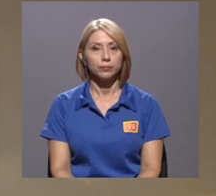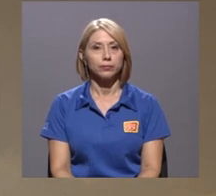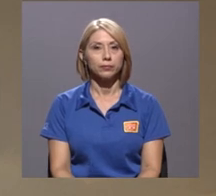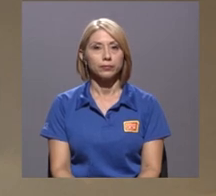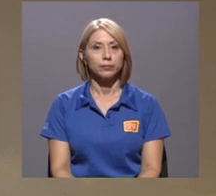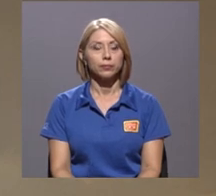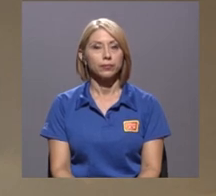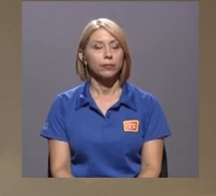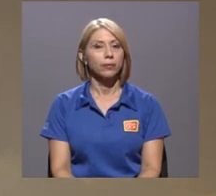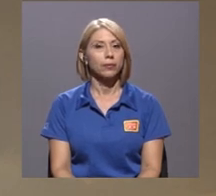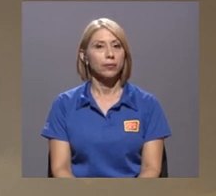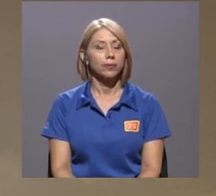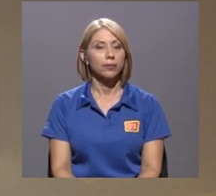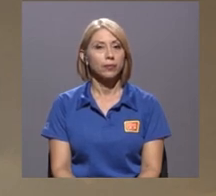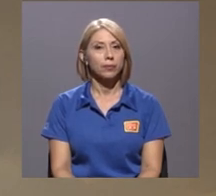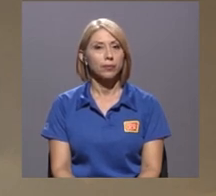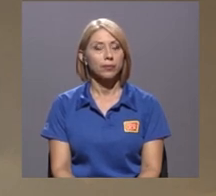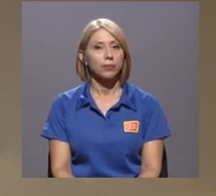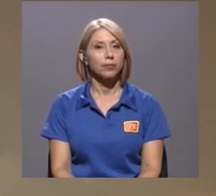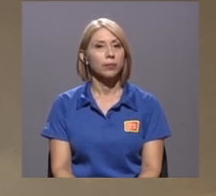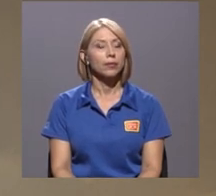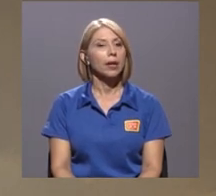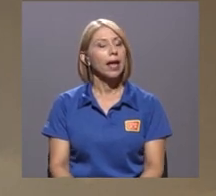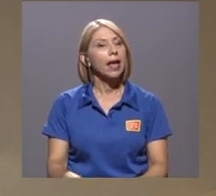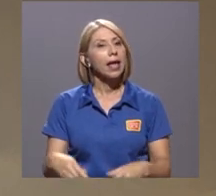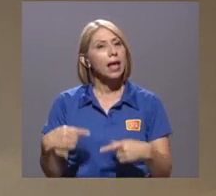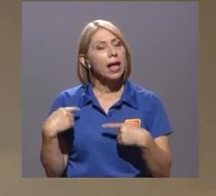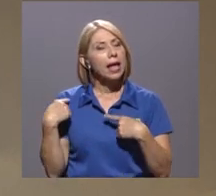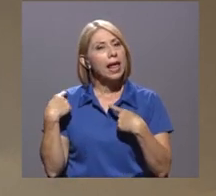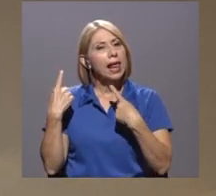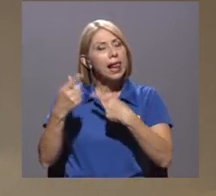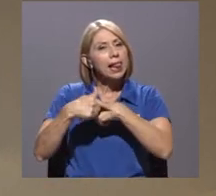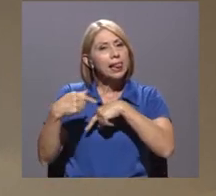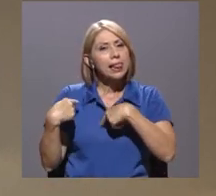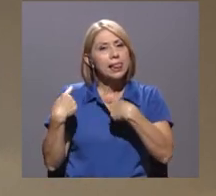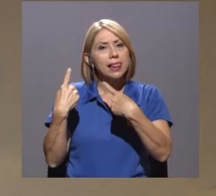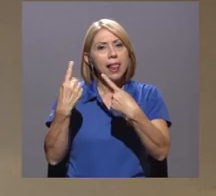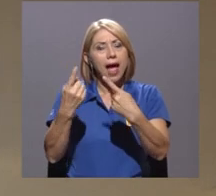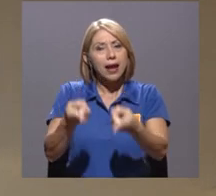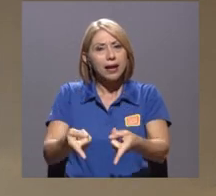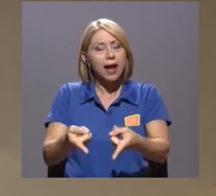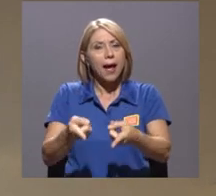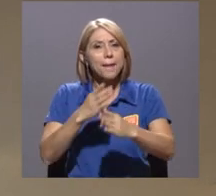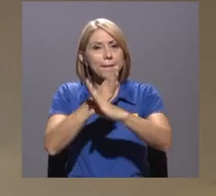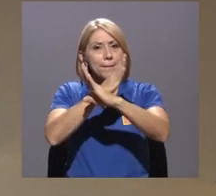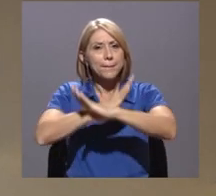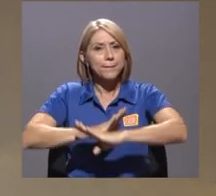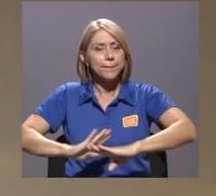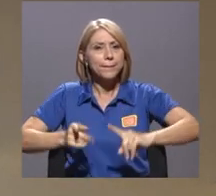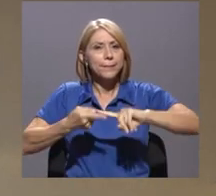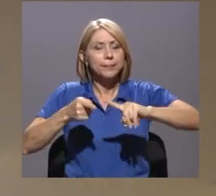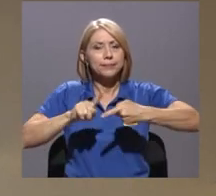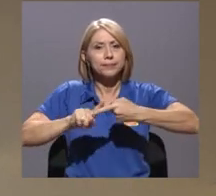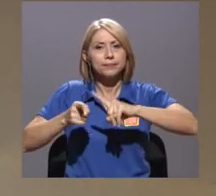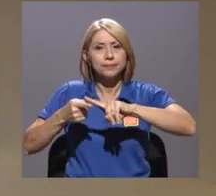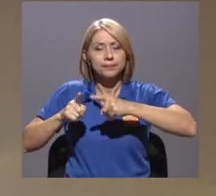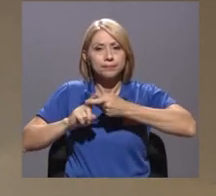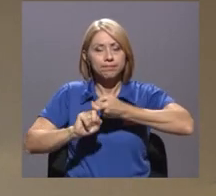larga paz y amistad entre